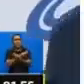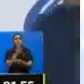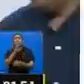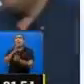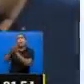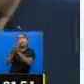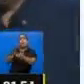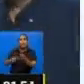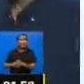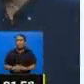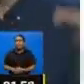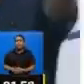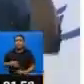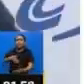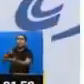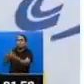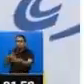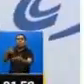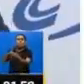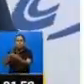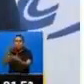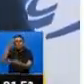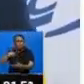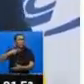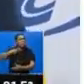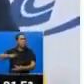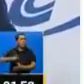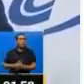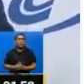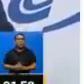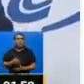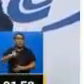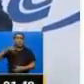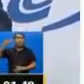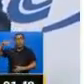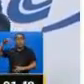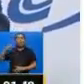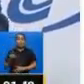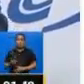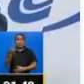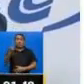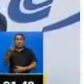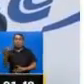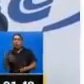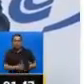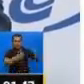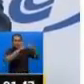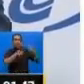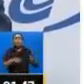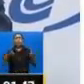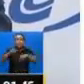contra ella para desbaratarla a riesgo de mi vida. Como congresista denuncié los cupos indicativos